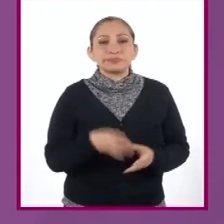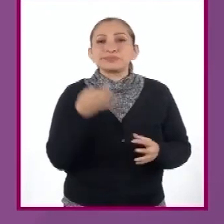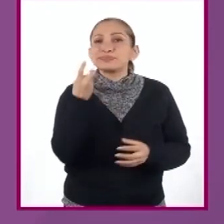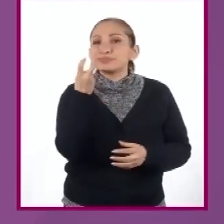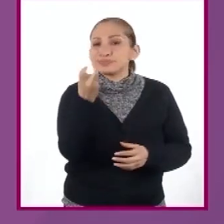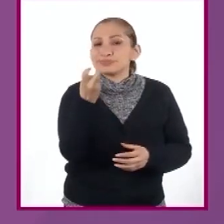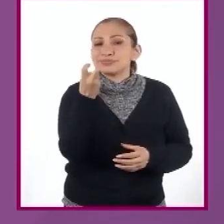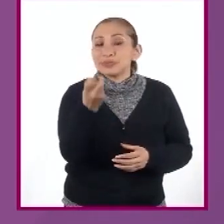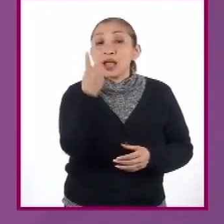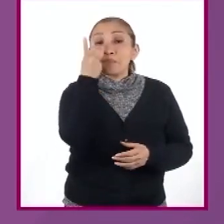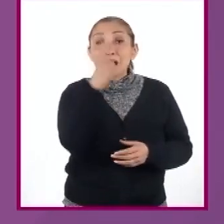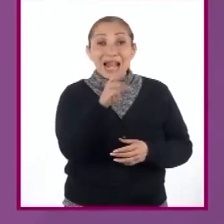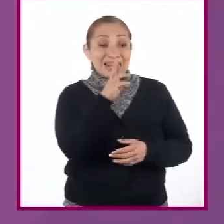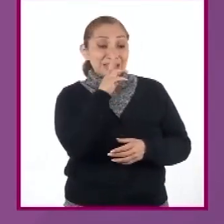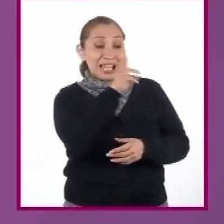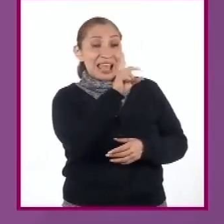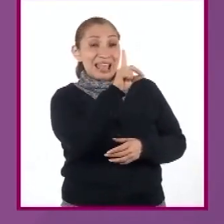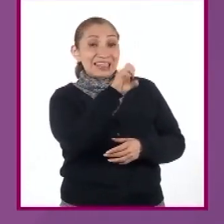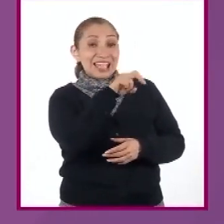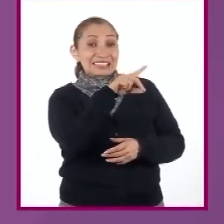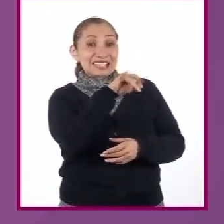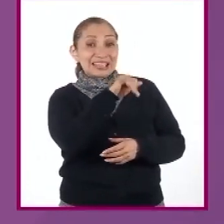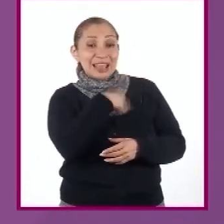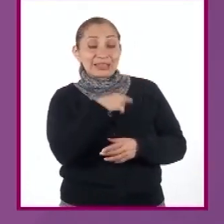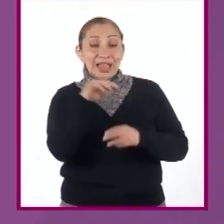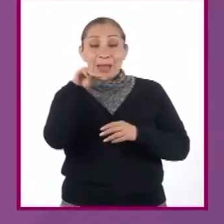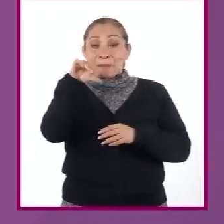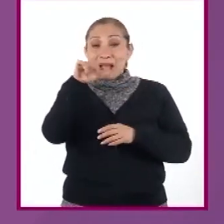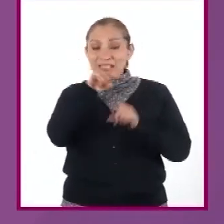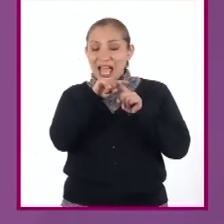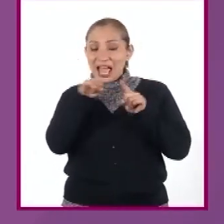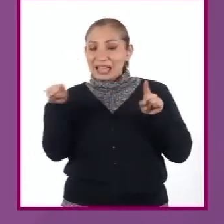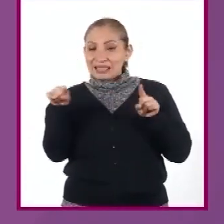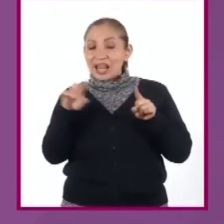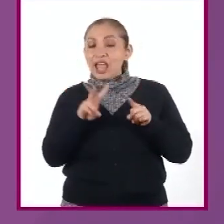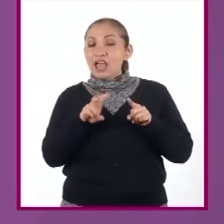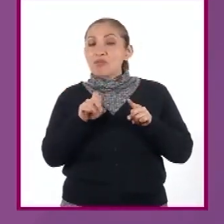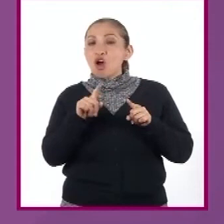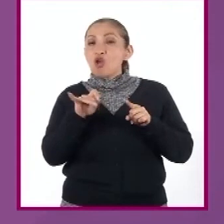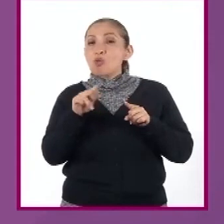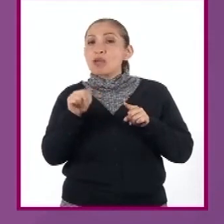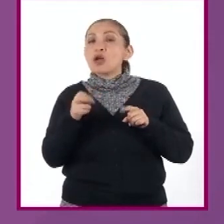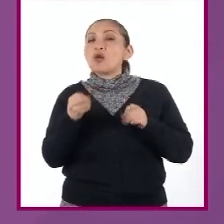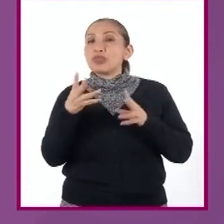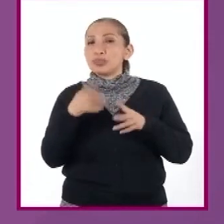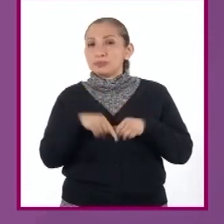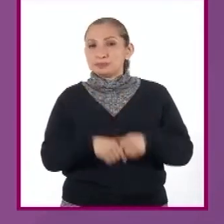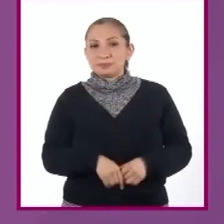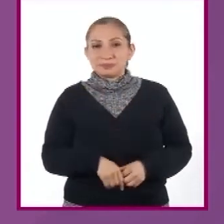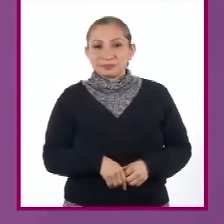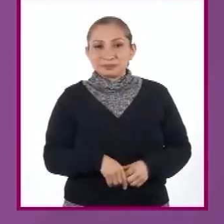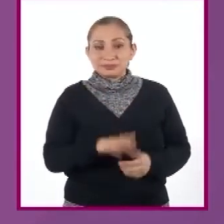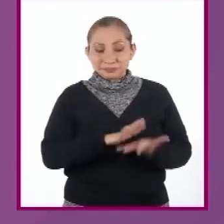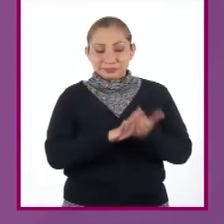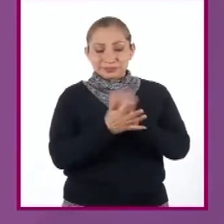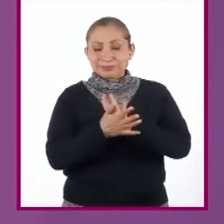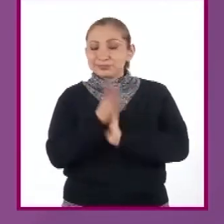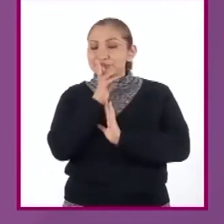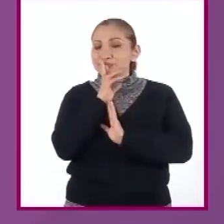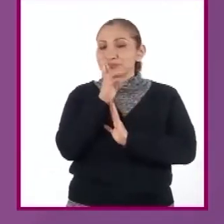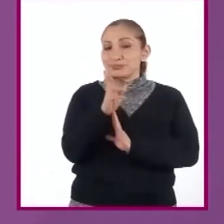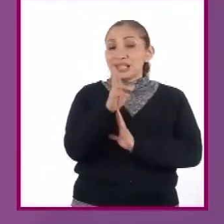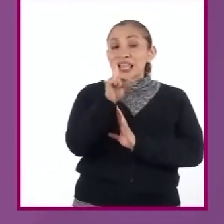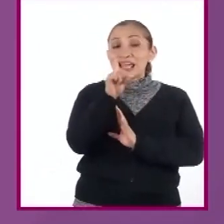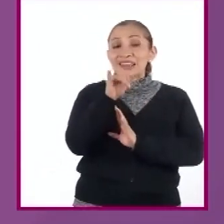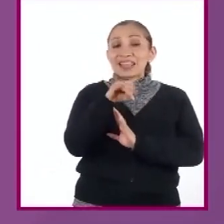Exacto. Para obtener la densidad dividimos la masa del objeto entre el volumen del mismo. Así obtenemos que